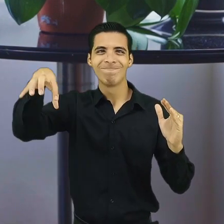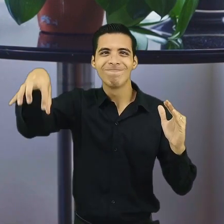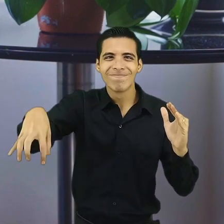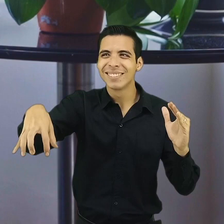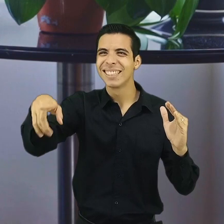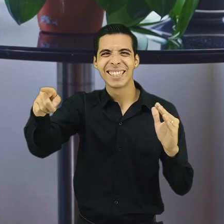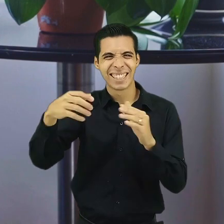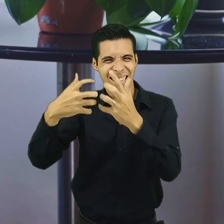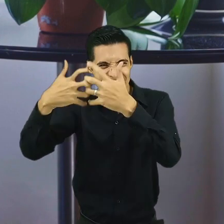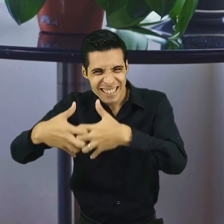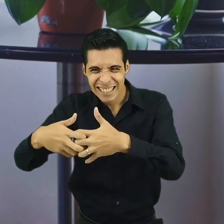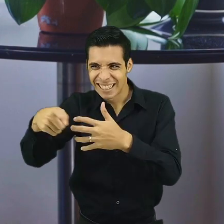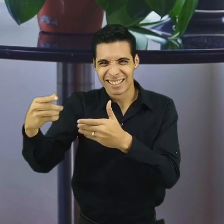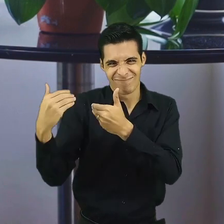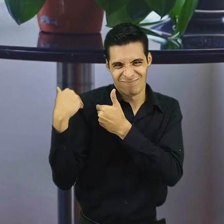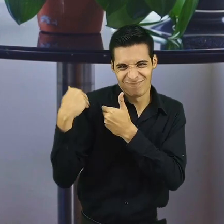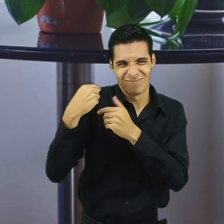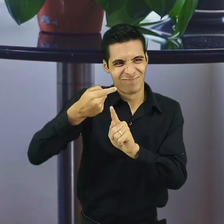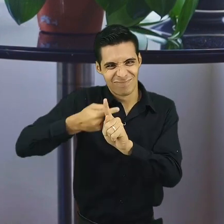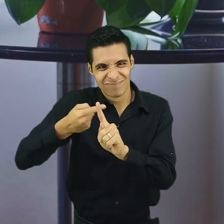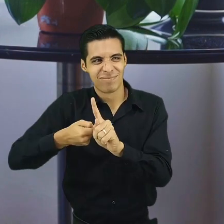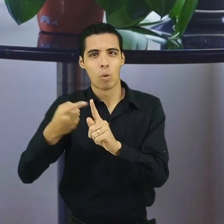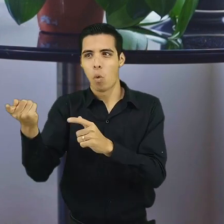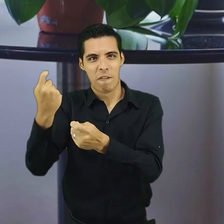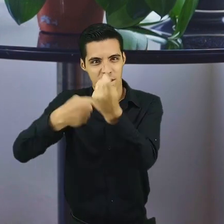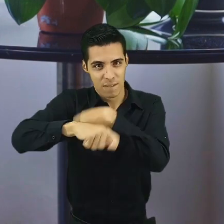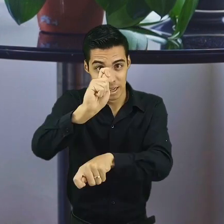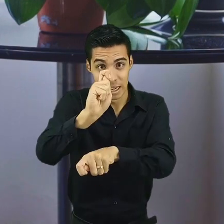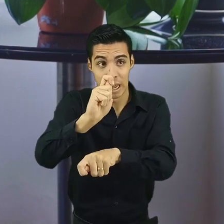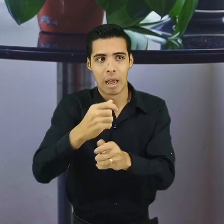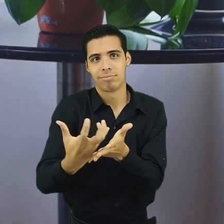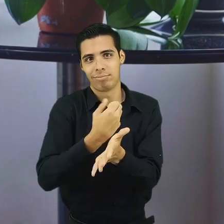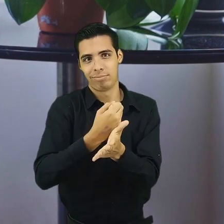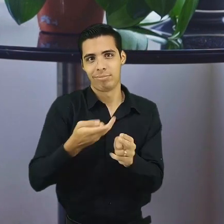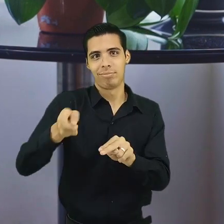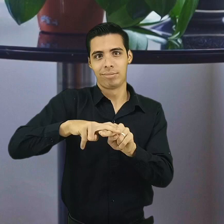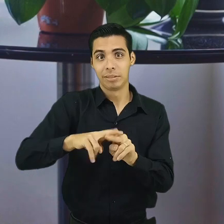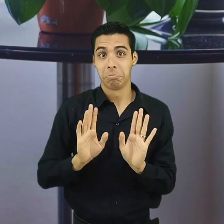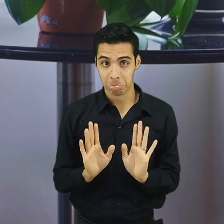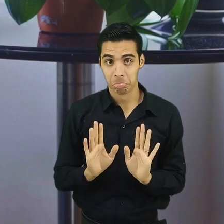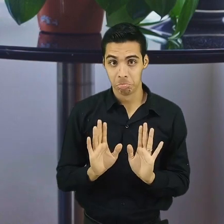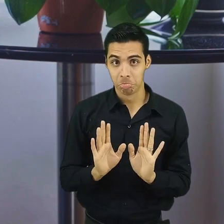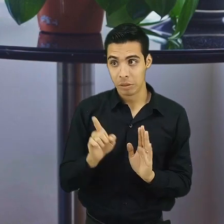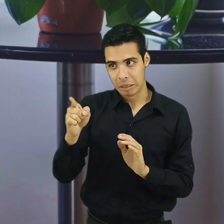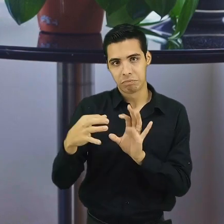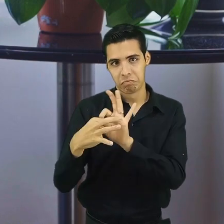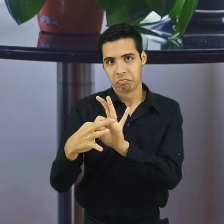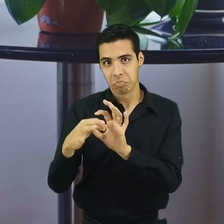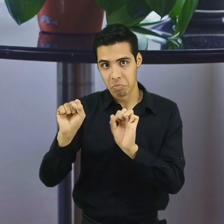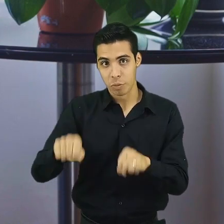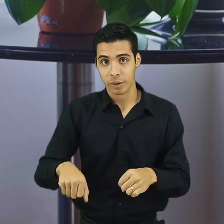contrata a una inmobiliaria, ya sea para comenzar a arrendarla completamente por habitaciones o venderla por más de lo que pagaste.